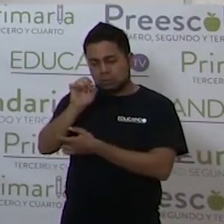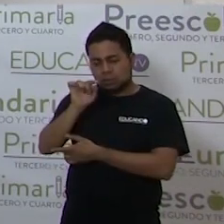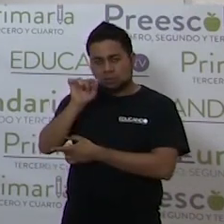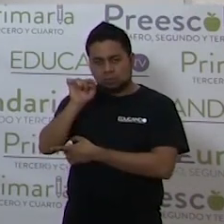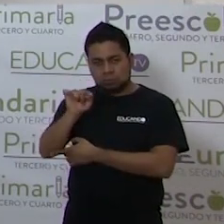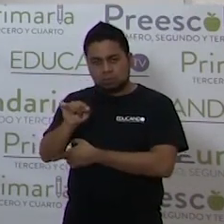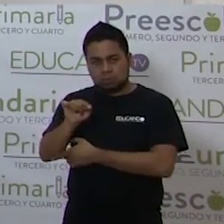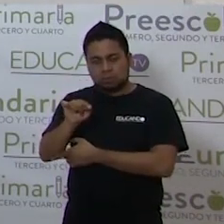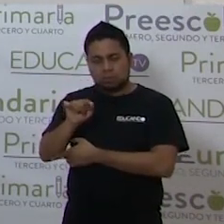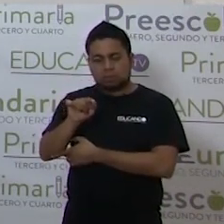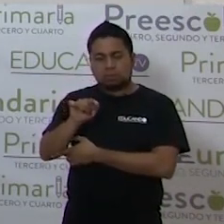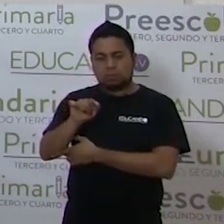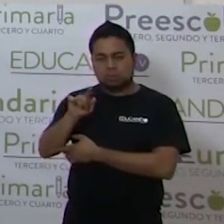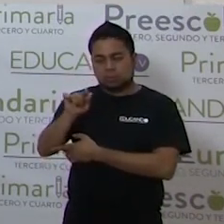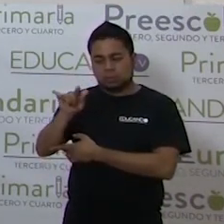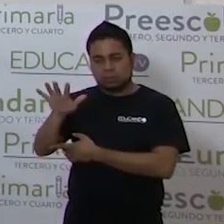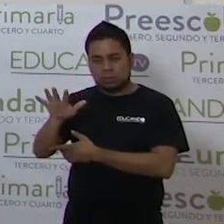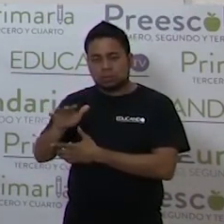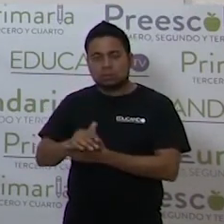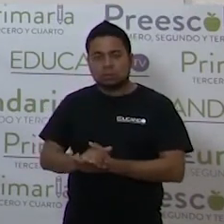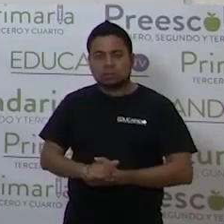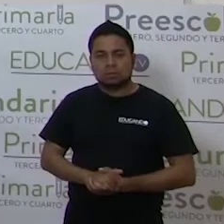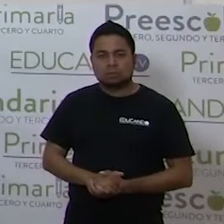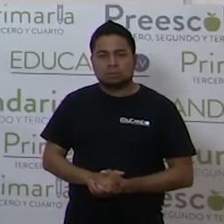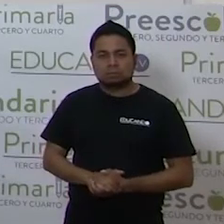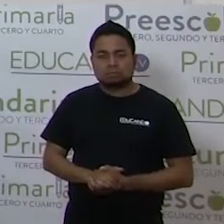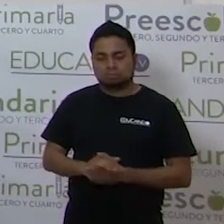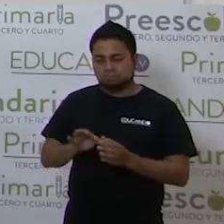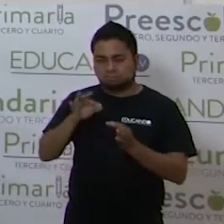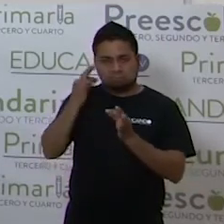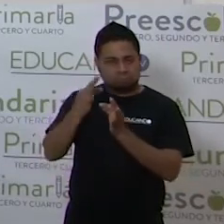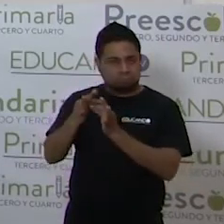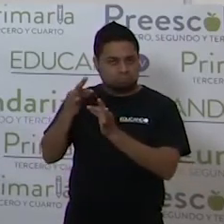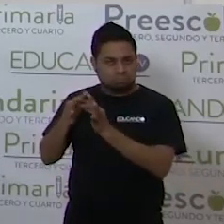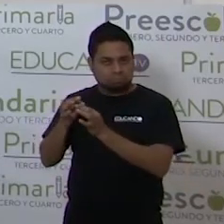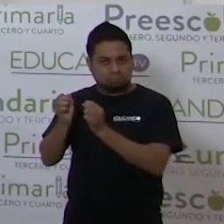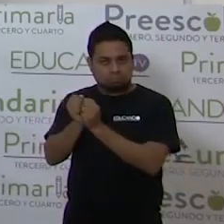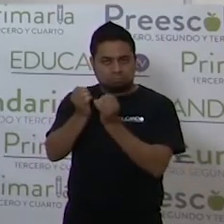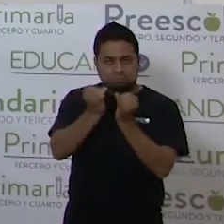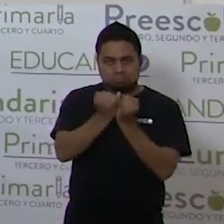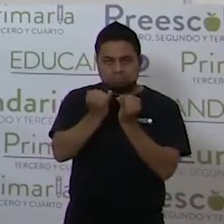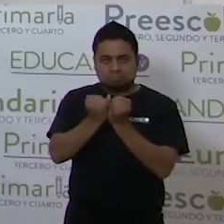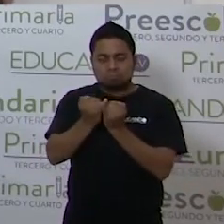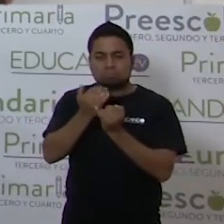puntos 75 y cumplimos con nuestra igualdad